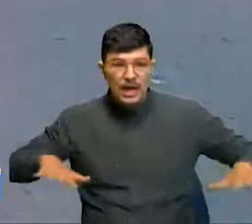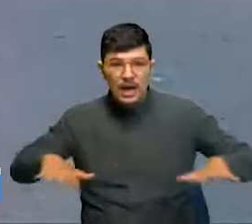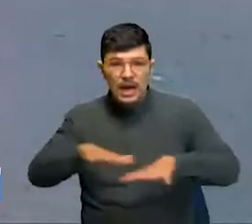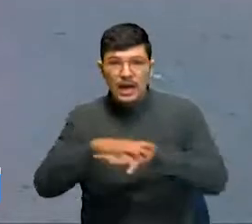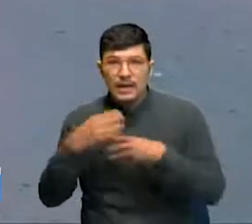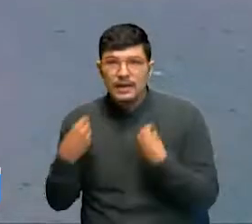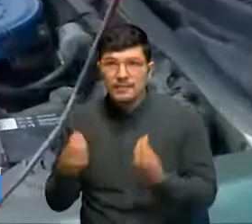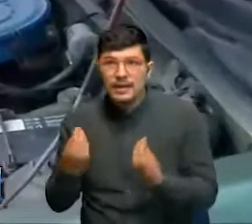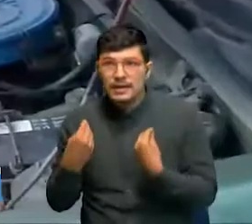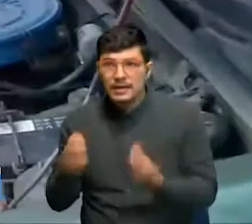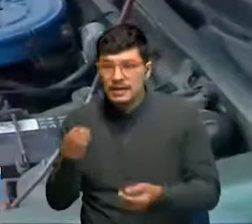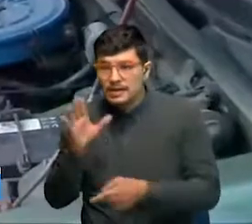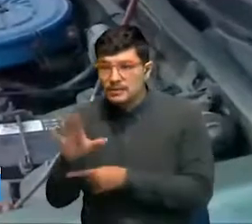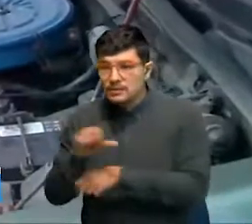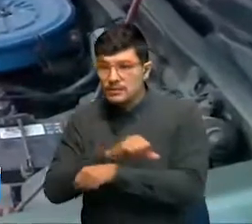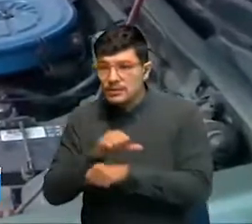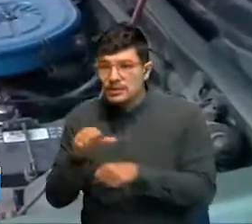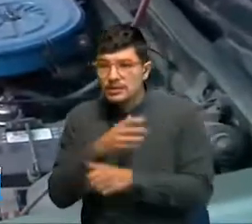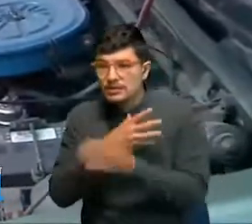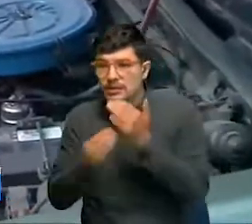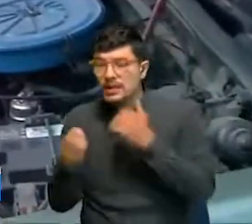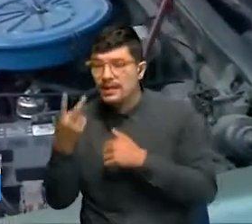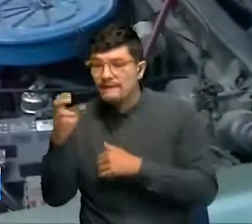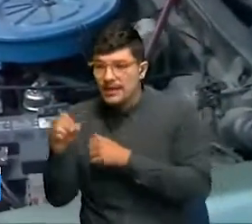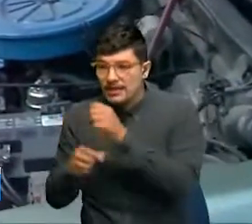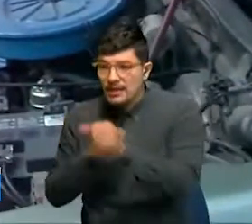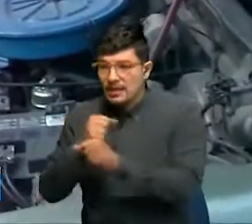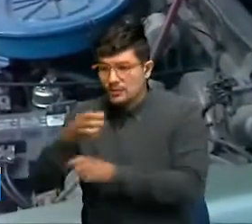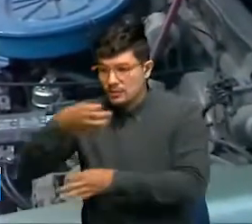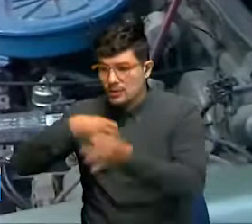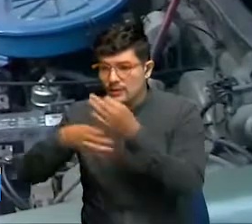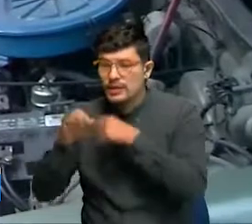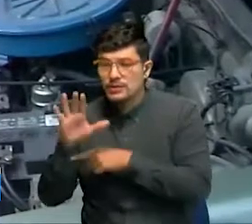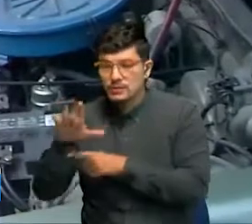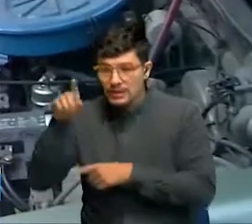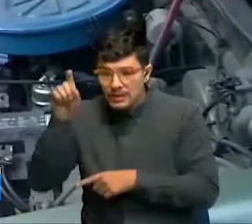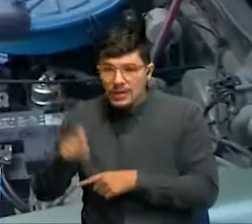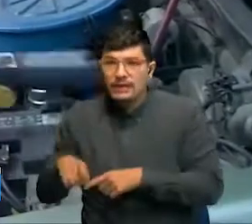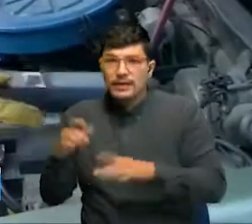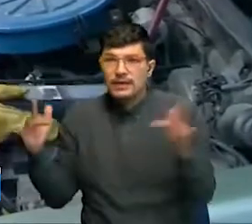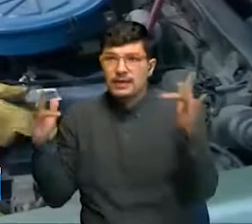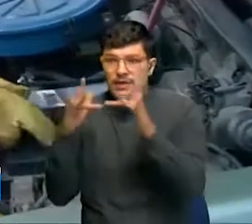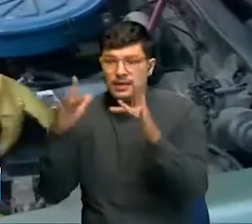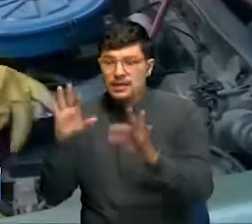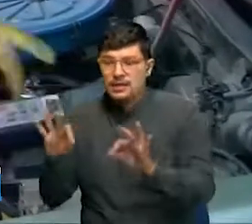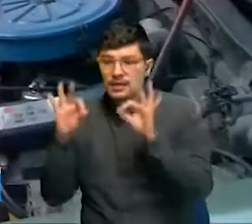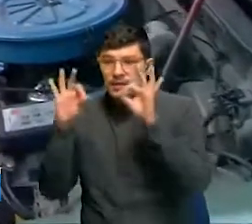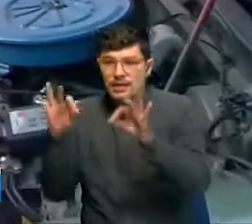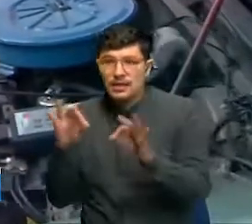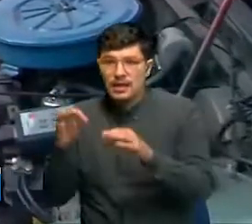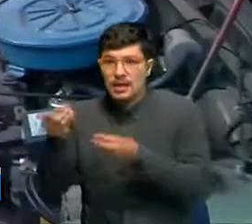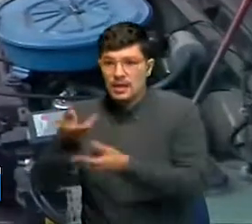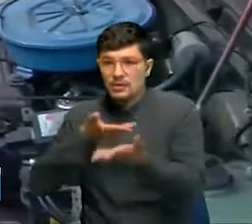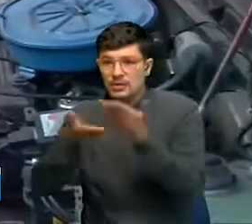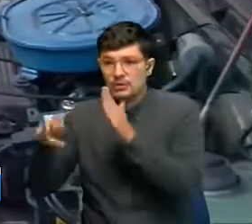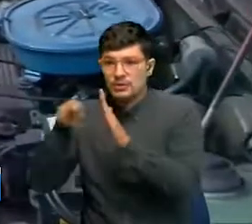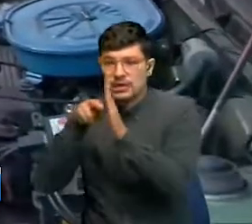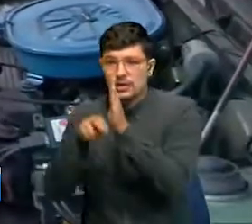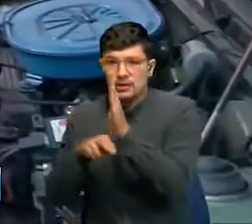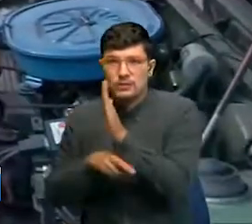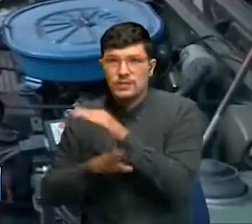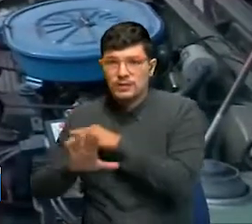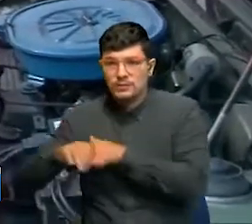ese vehículo que sale a los 20 años y quiere ser reemplazado por otro vehículo tenga que ser ajustado a la condición normativa de